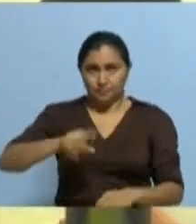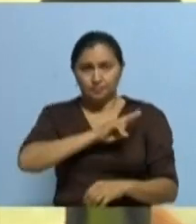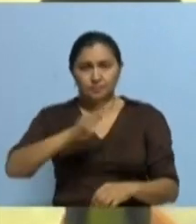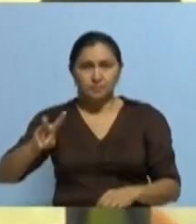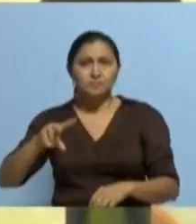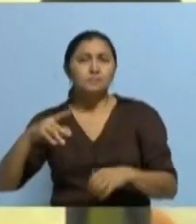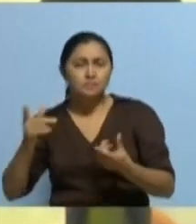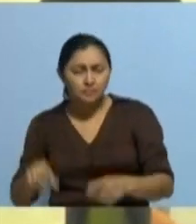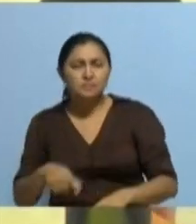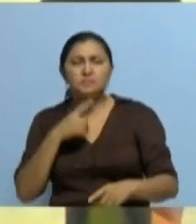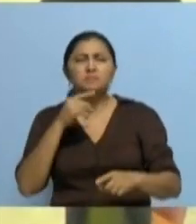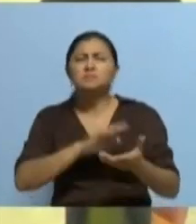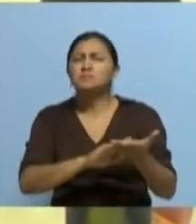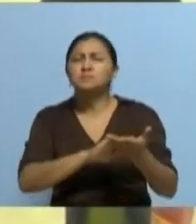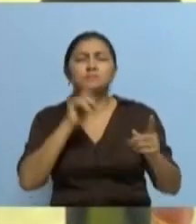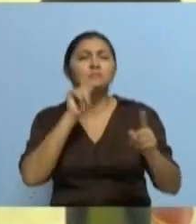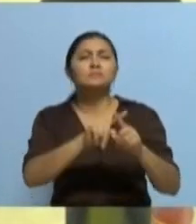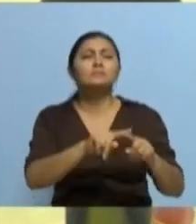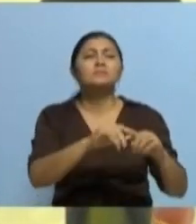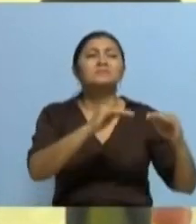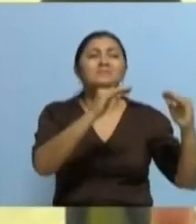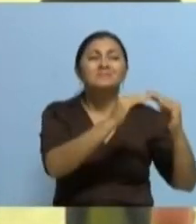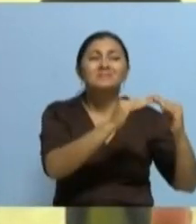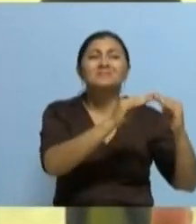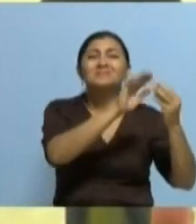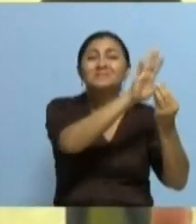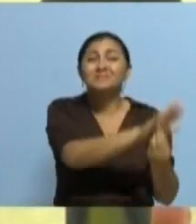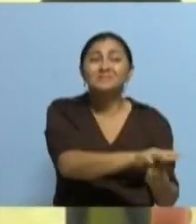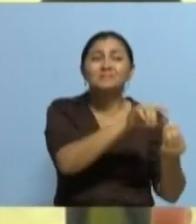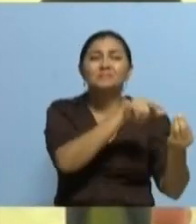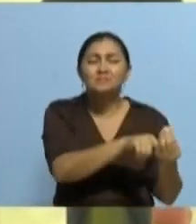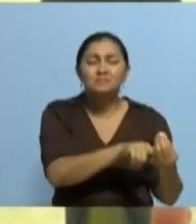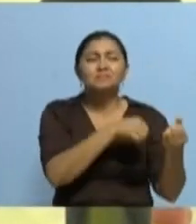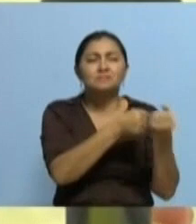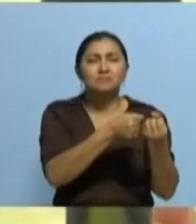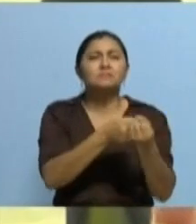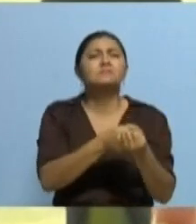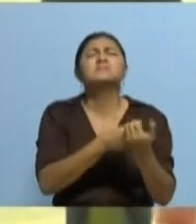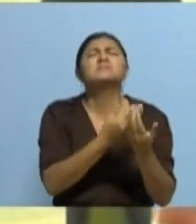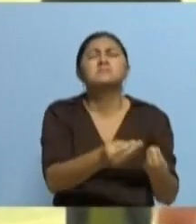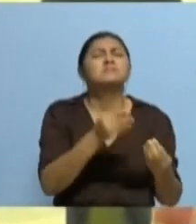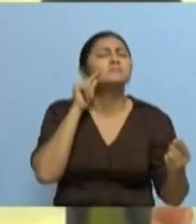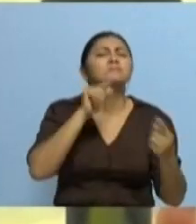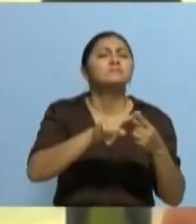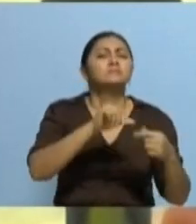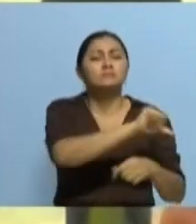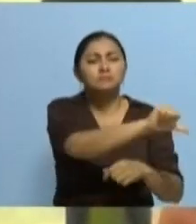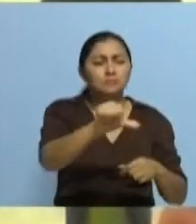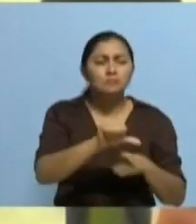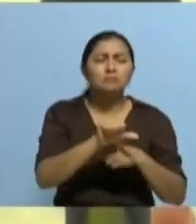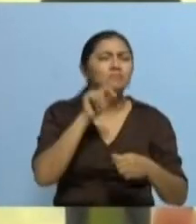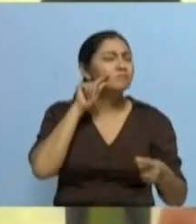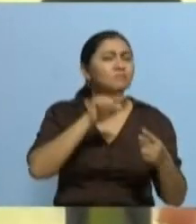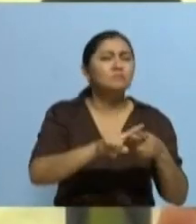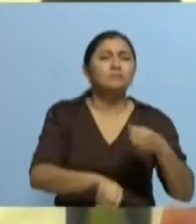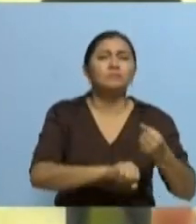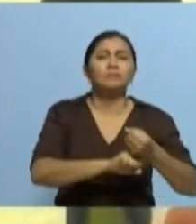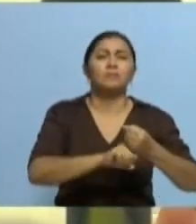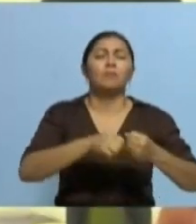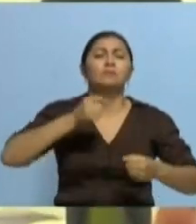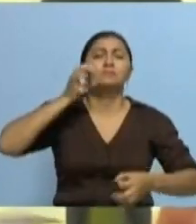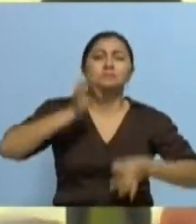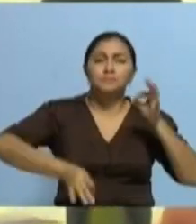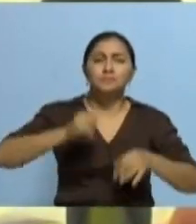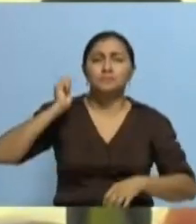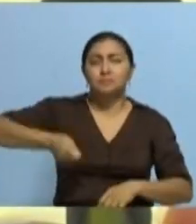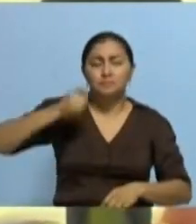costos, pero son casas donde les vamos a ofrecer asistencia jurídica a las mujeres, asistencia psicológica, porque hay muchas